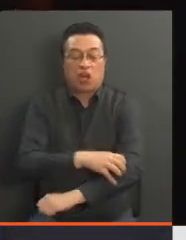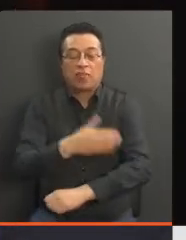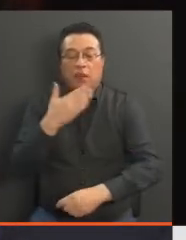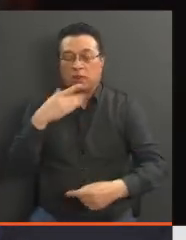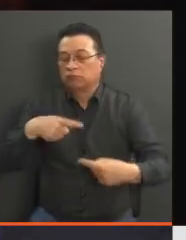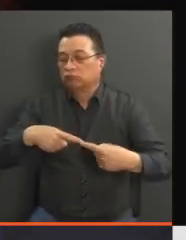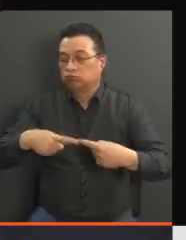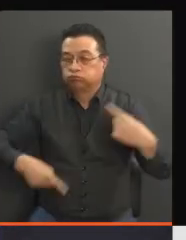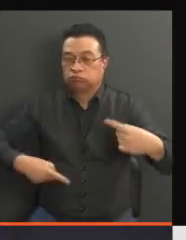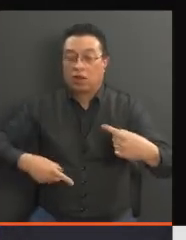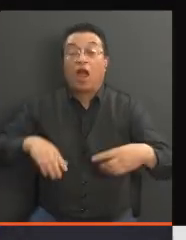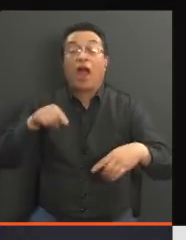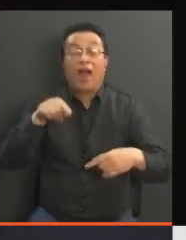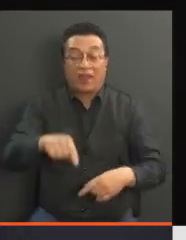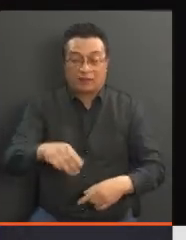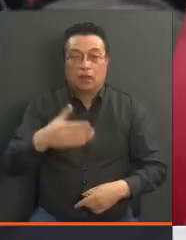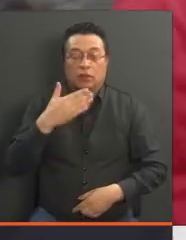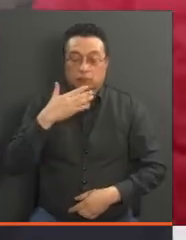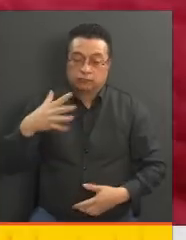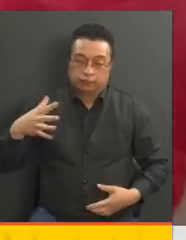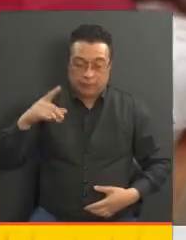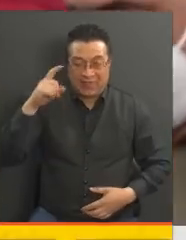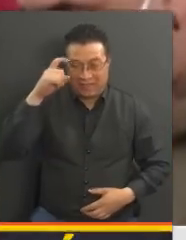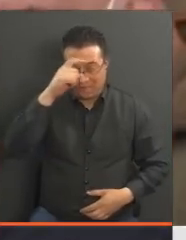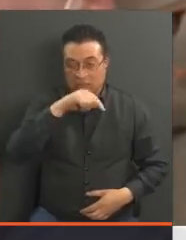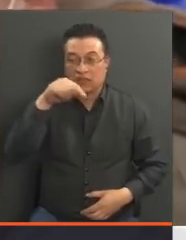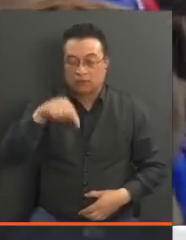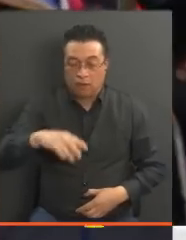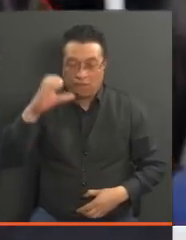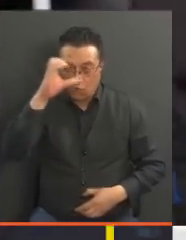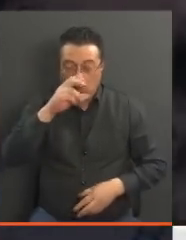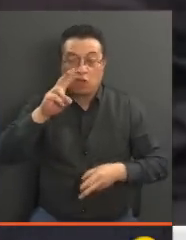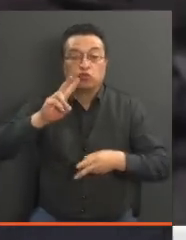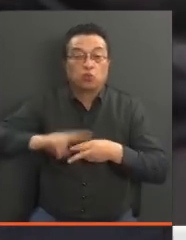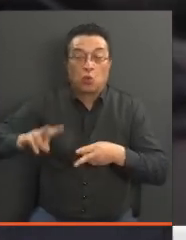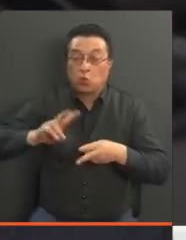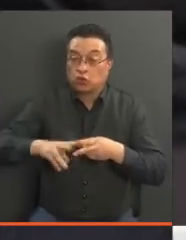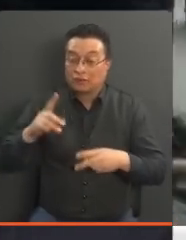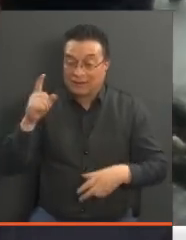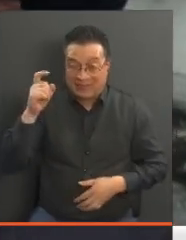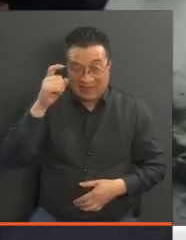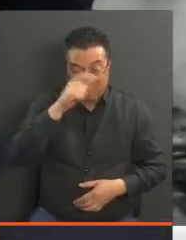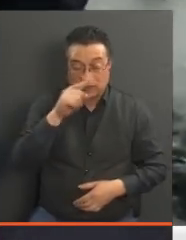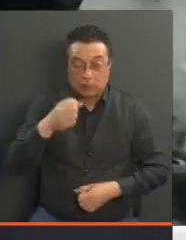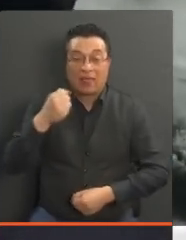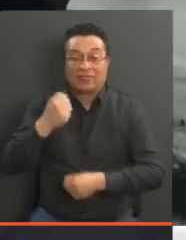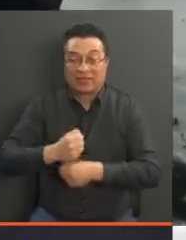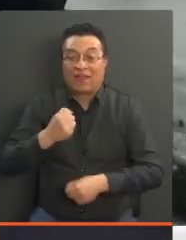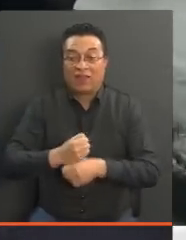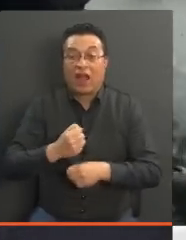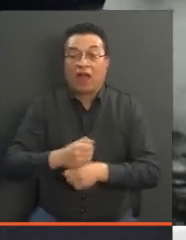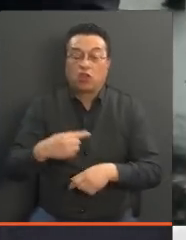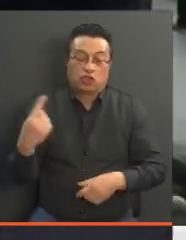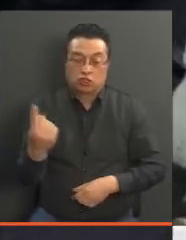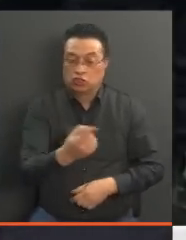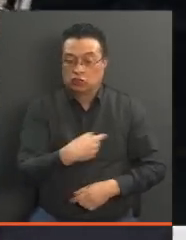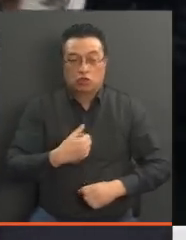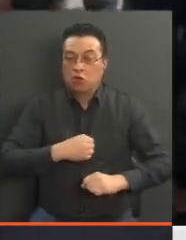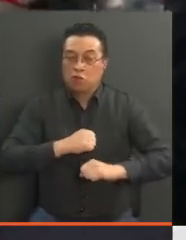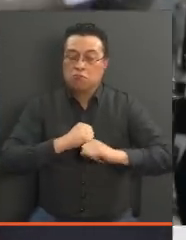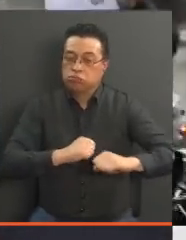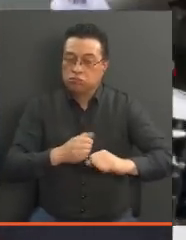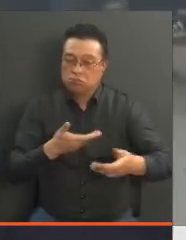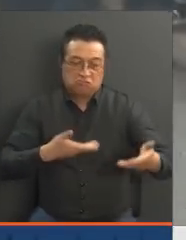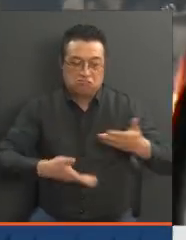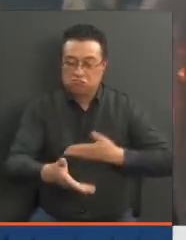situación es bastante compleja en búsqueda de una solución de la cual los trabajadores al menos no transan y buscan que